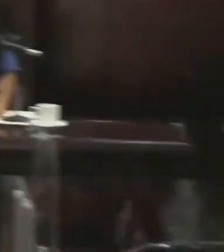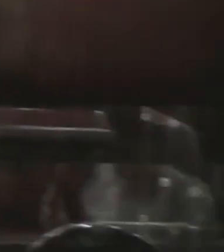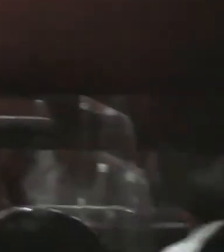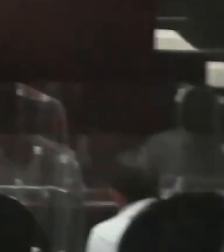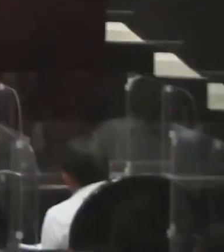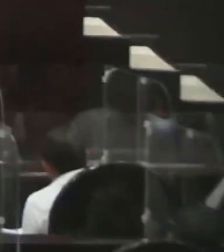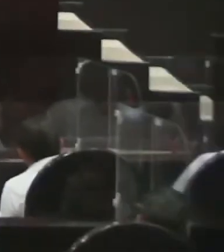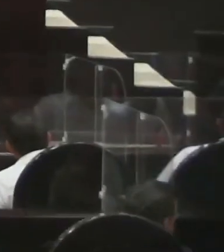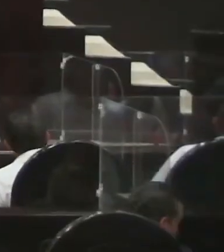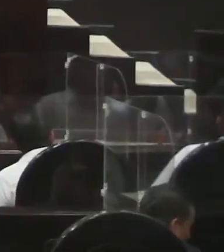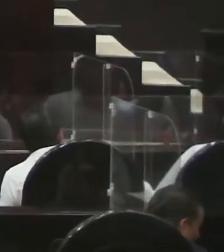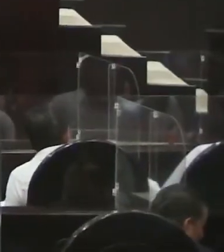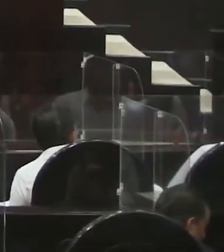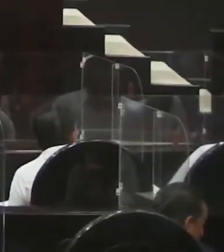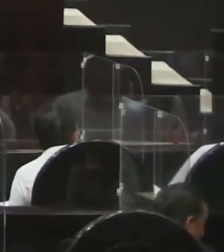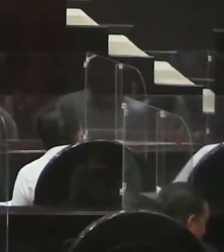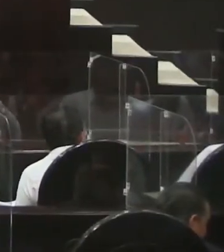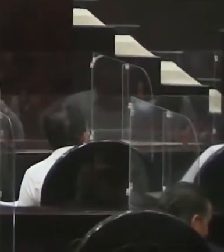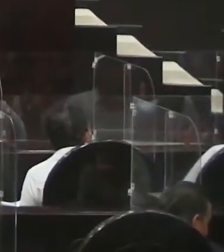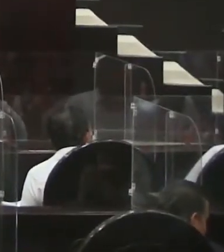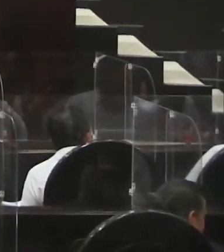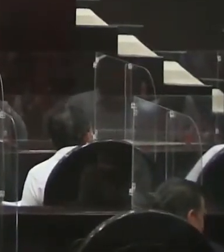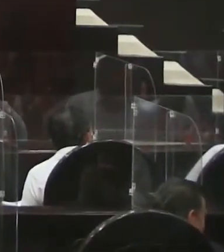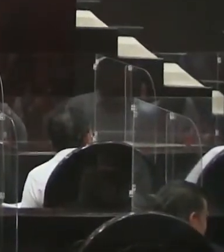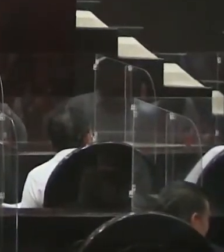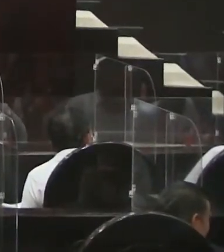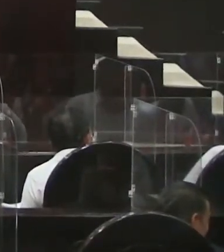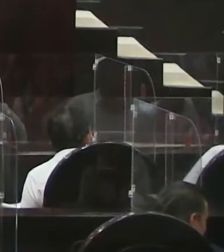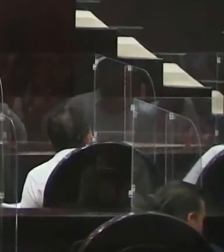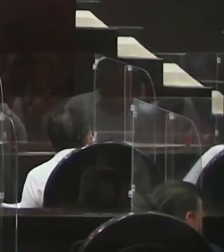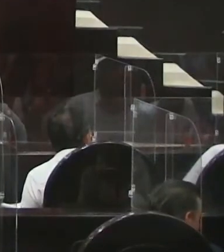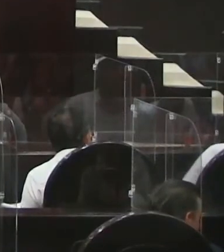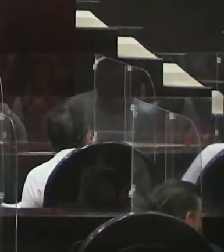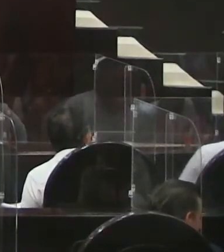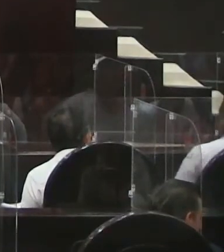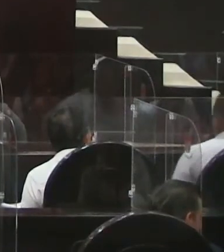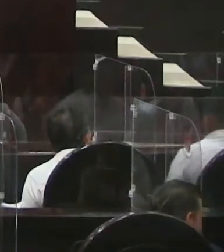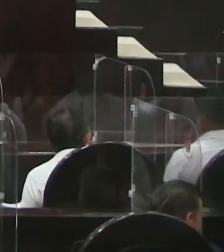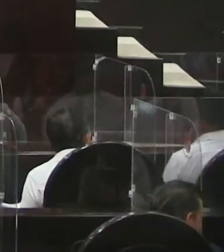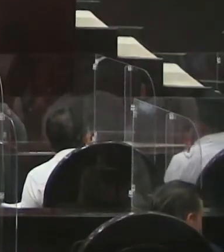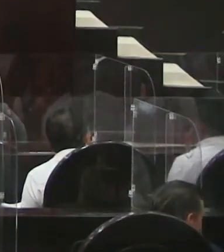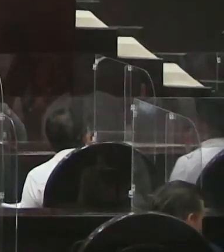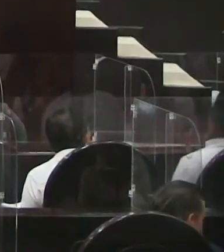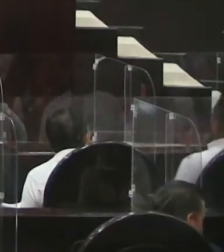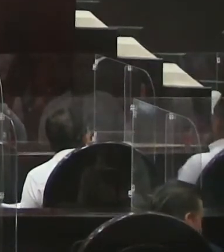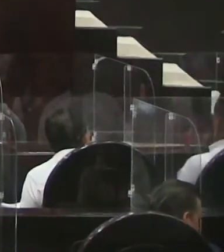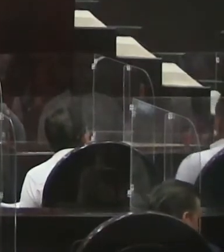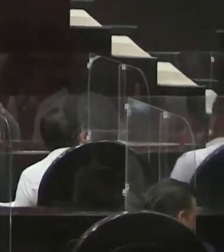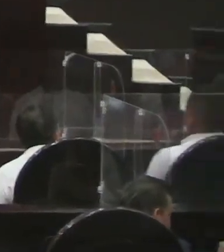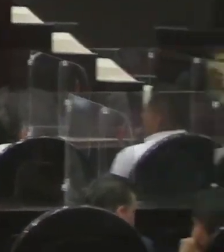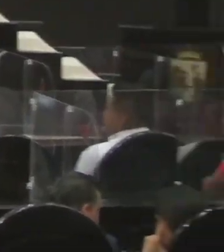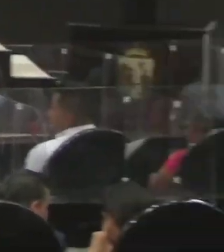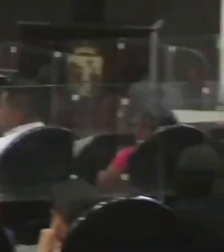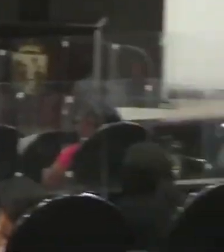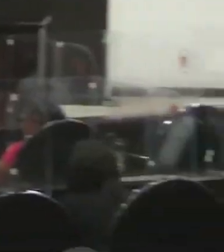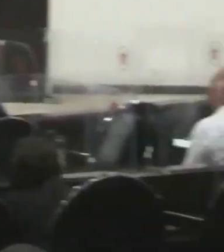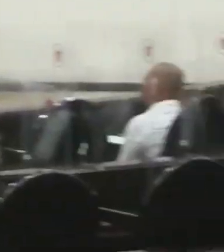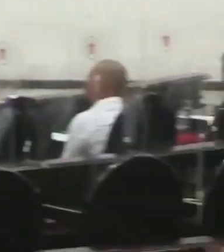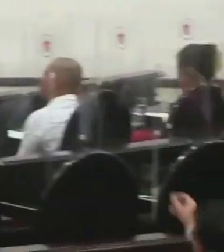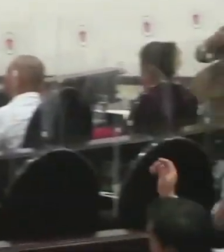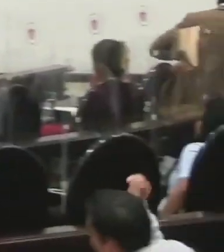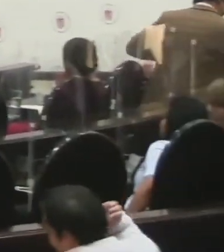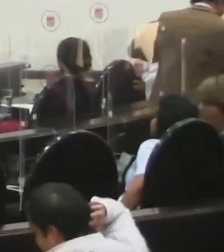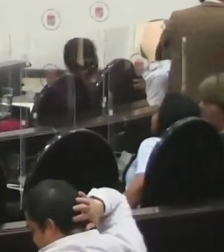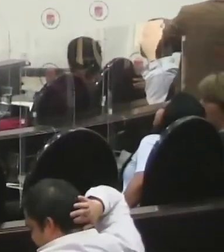diputado Isidro Obando Medina, del Partido Morena, con el tema reforma electoral. Bien,